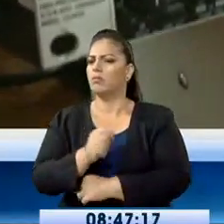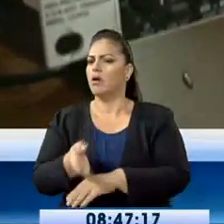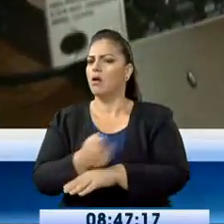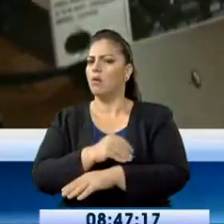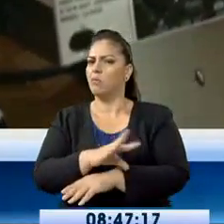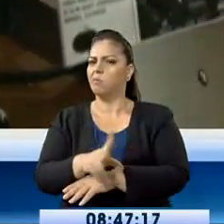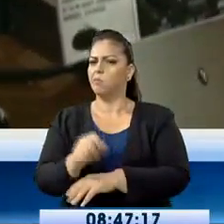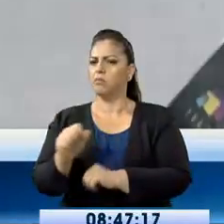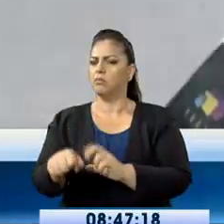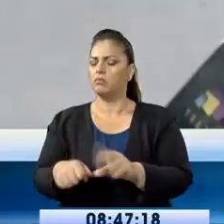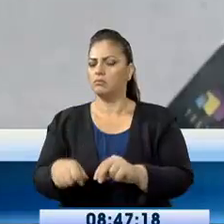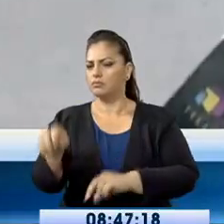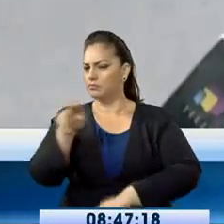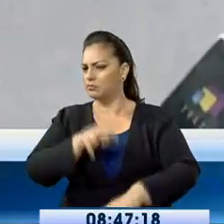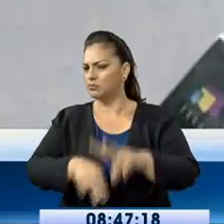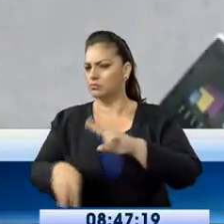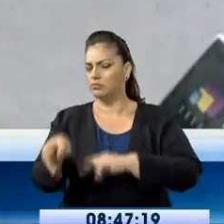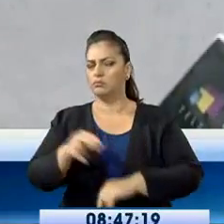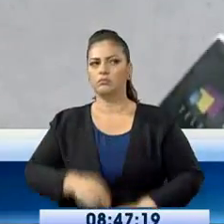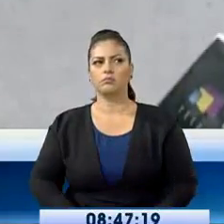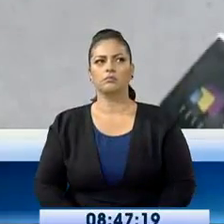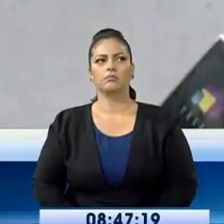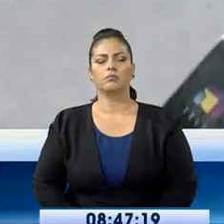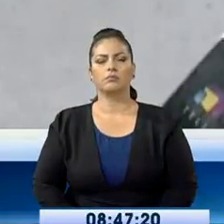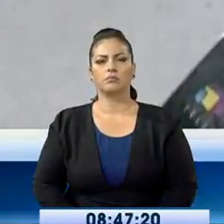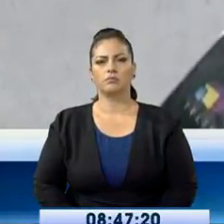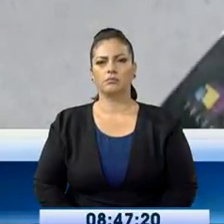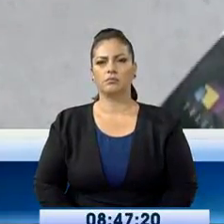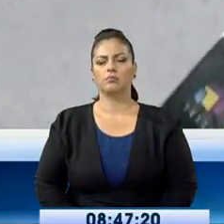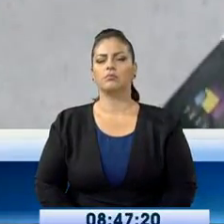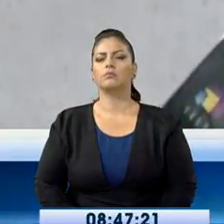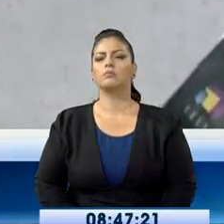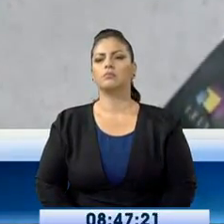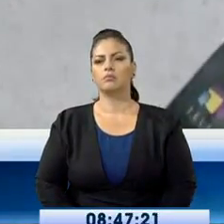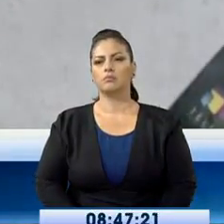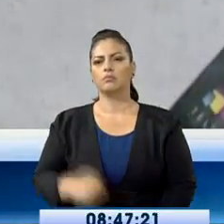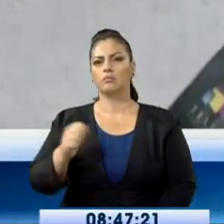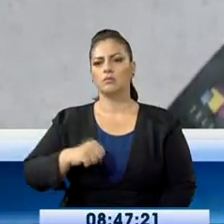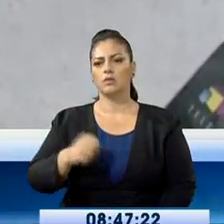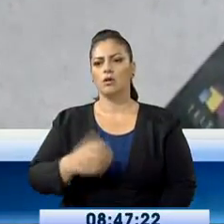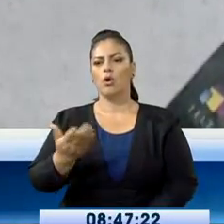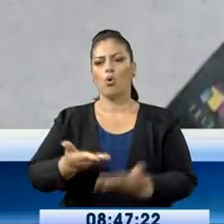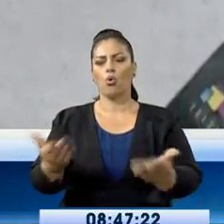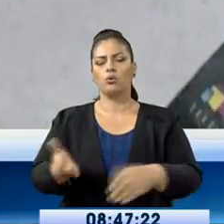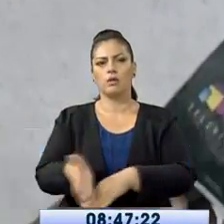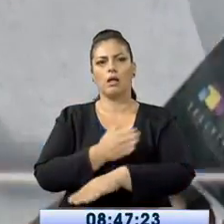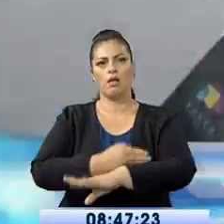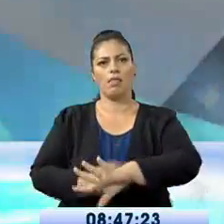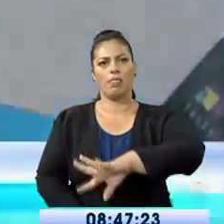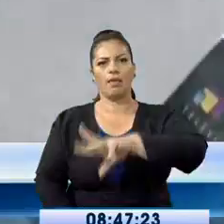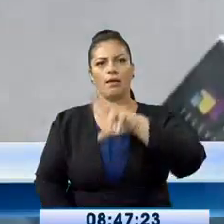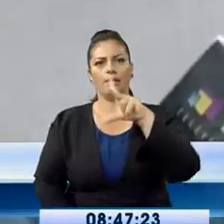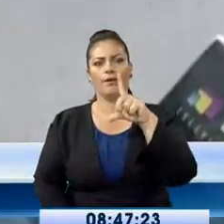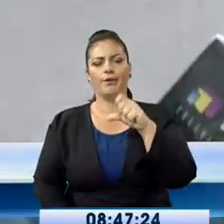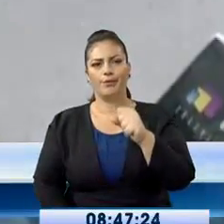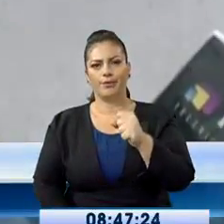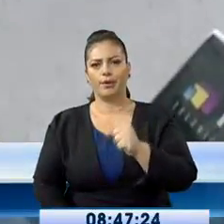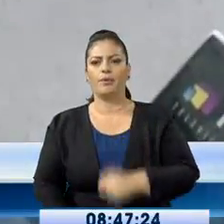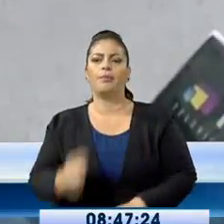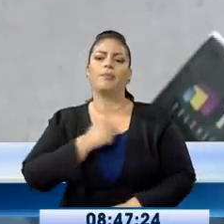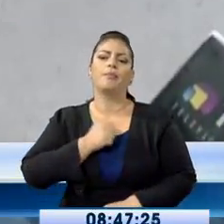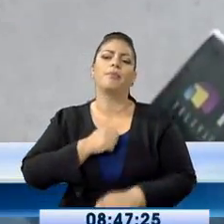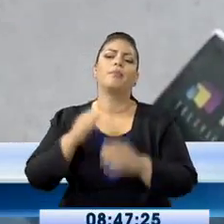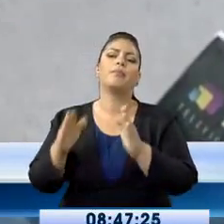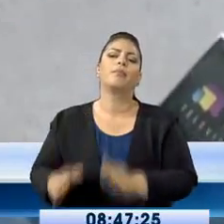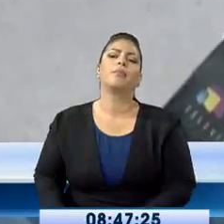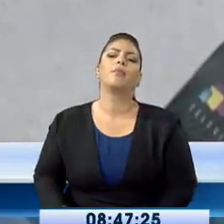en exhibición. En este establecimiento hemos encontrado lo que son artículos robados y además que los propietarios, los